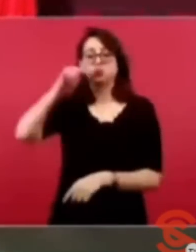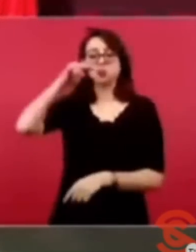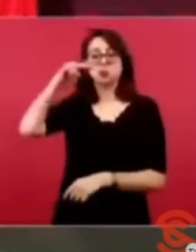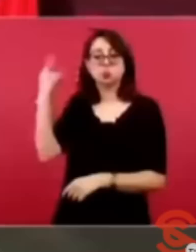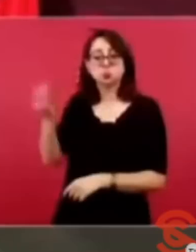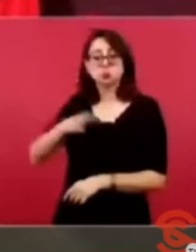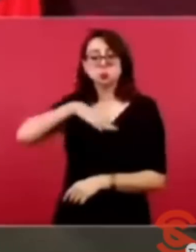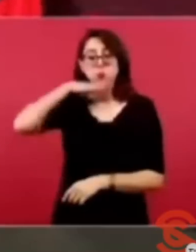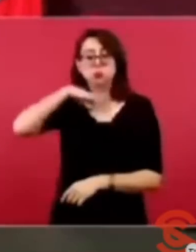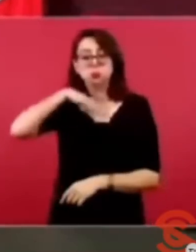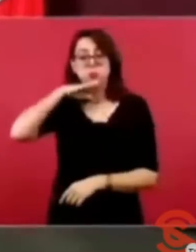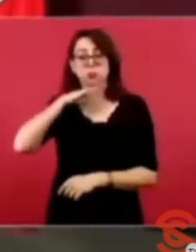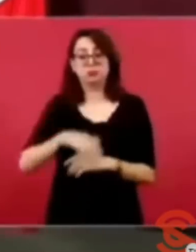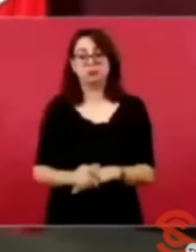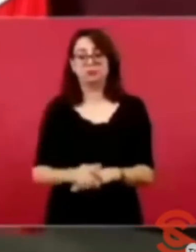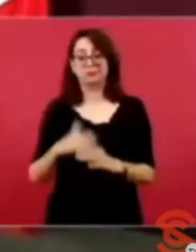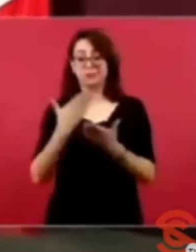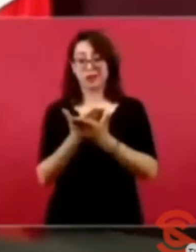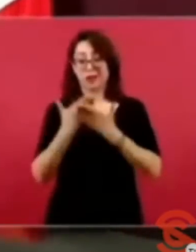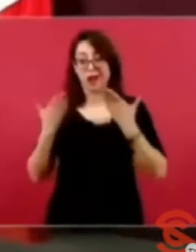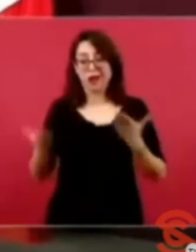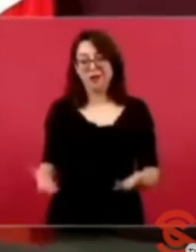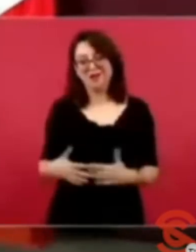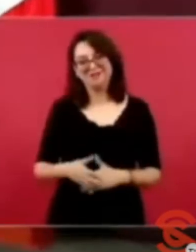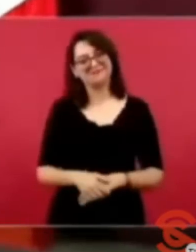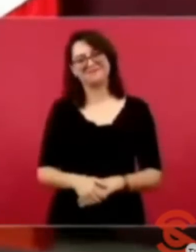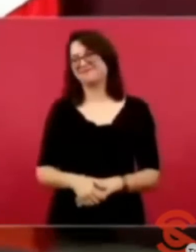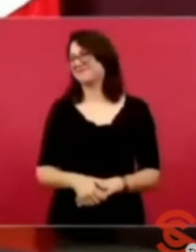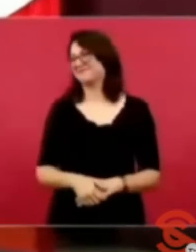Entonces, por eso están molestos.